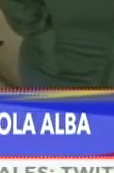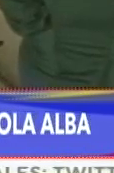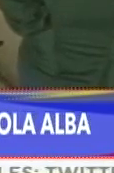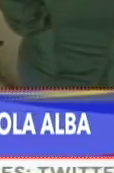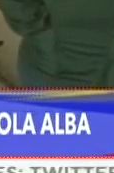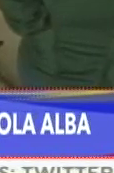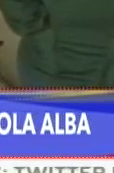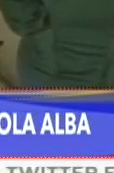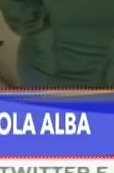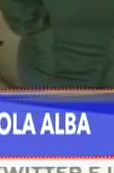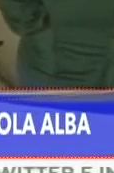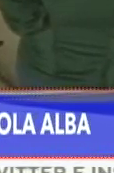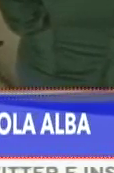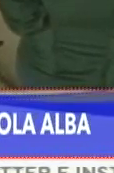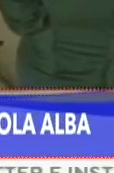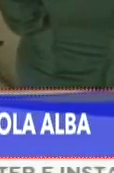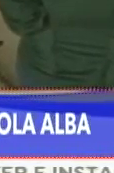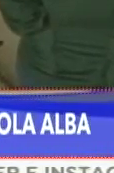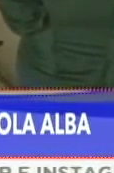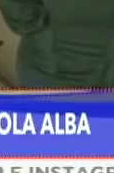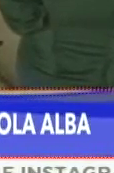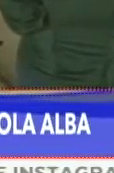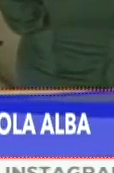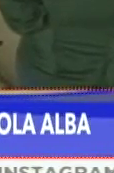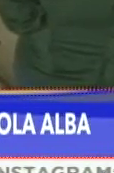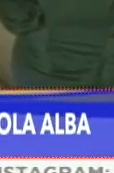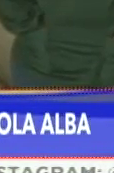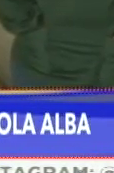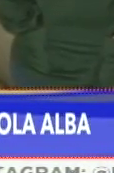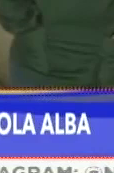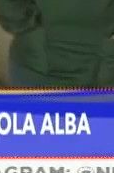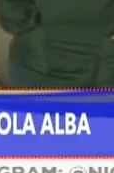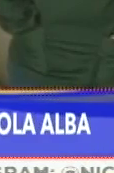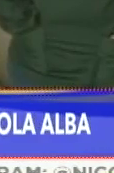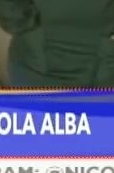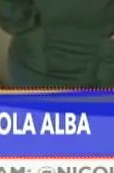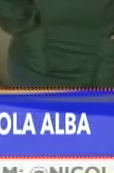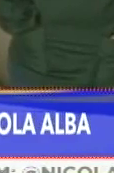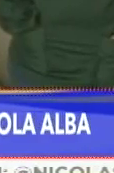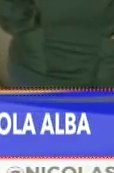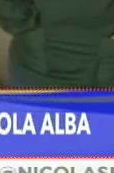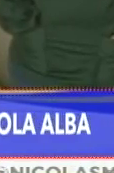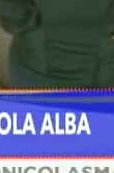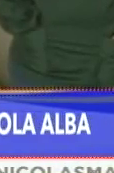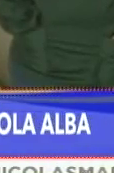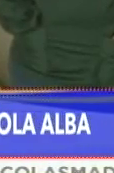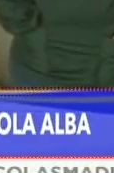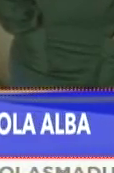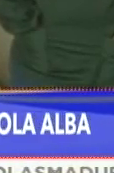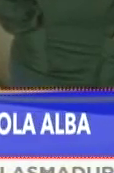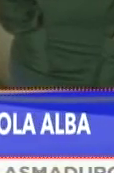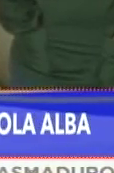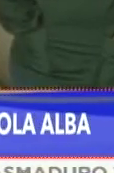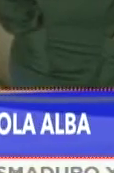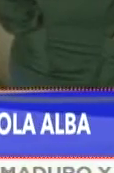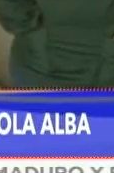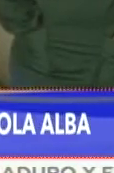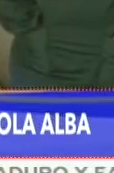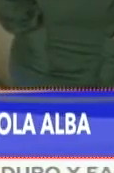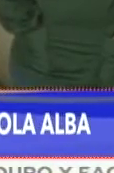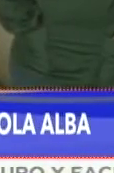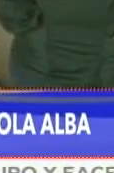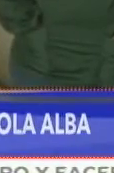produciendo, es que vamos a derrotar al imperio norteamericano y a todo aquel que se quiera meter con Venezuela. Adelante, presidente.